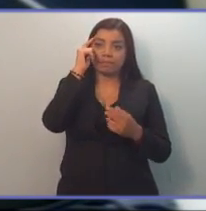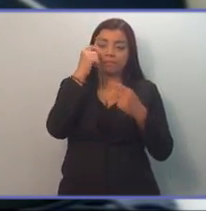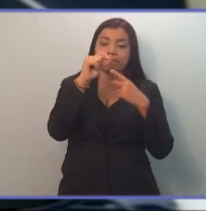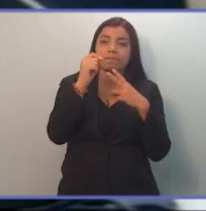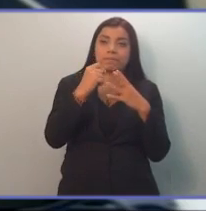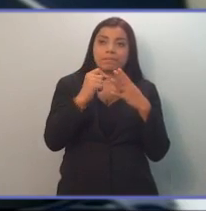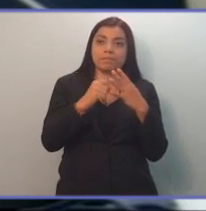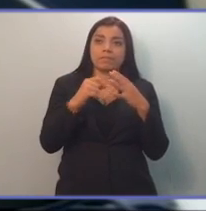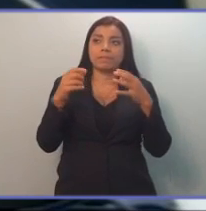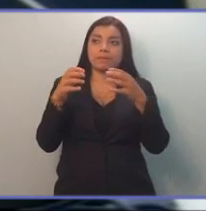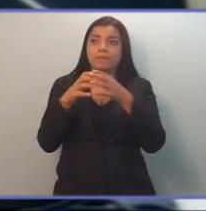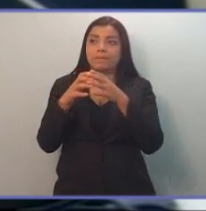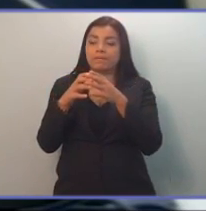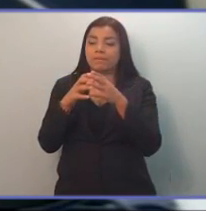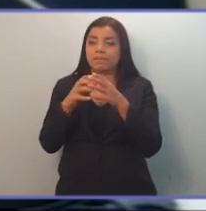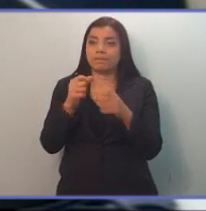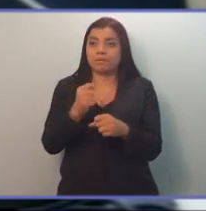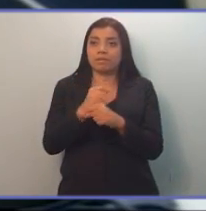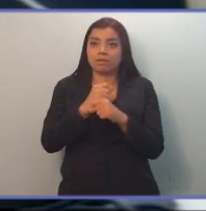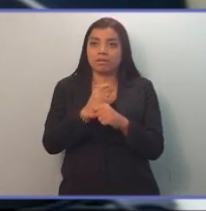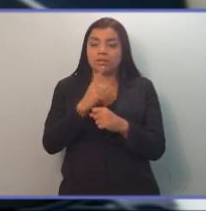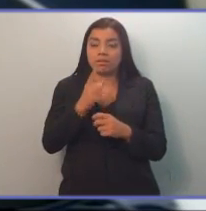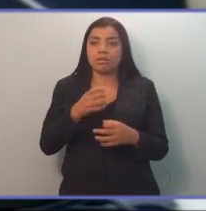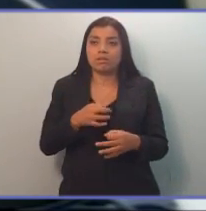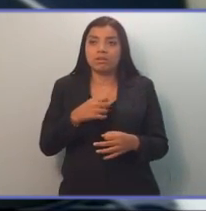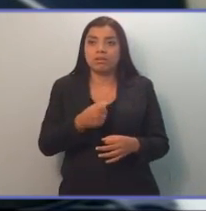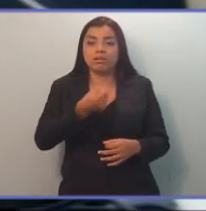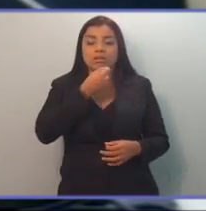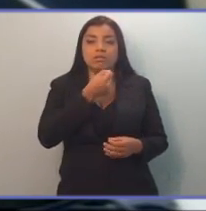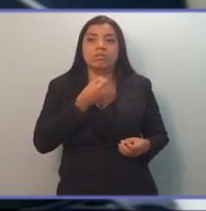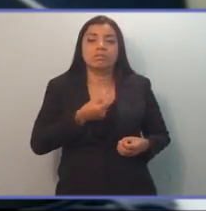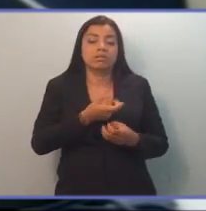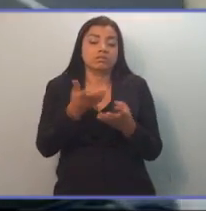sentencia firme es un medio de impugnación.